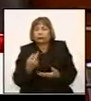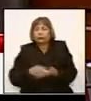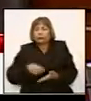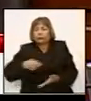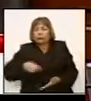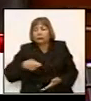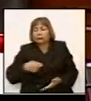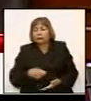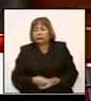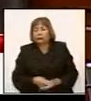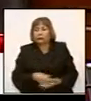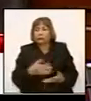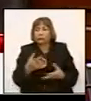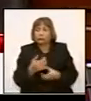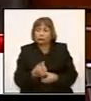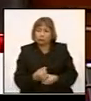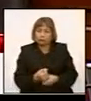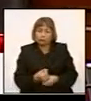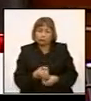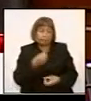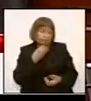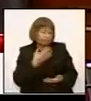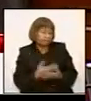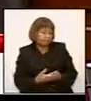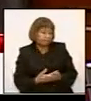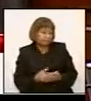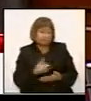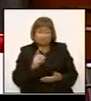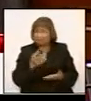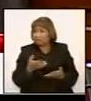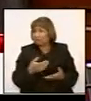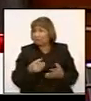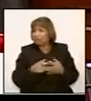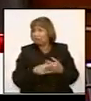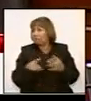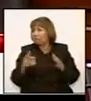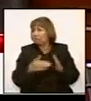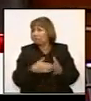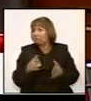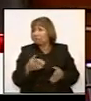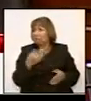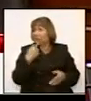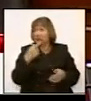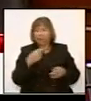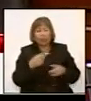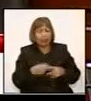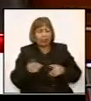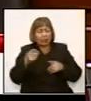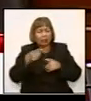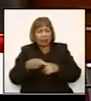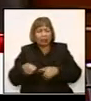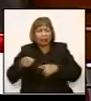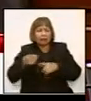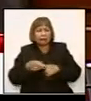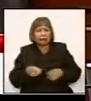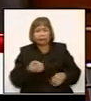inquilino toma un bien y luego ya no quiere salir. Y hemos visto una serie de denuncias, una serie de reportajes